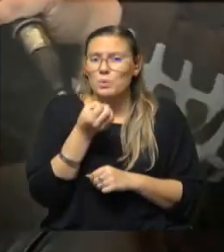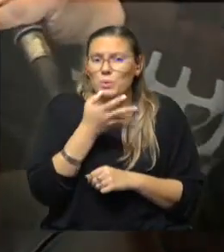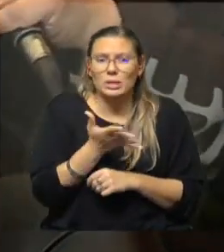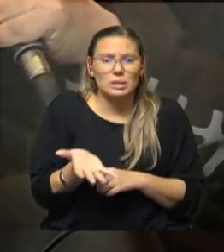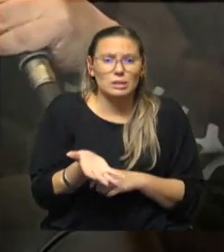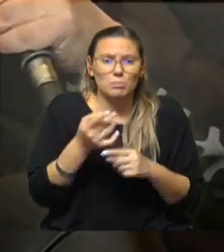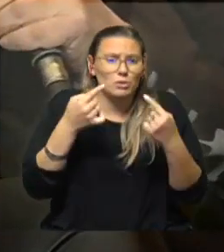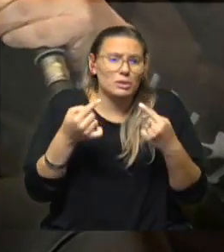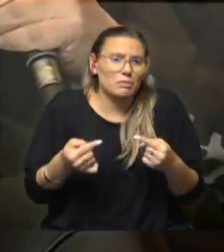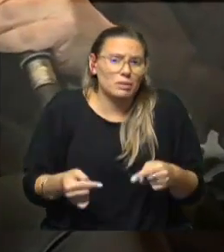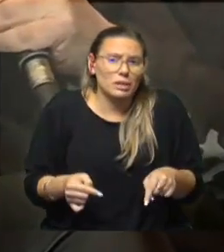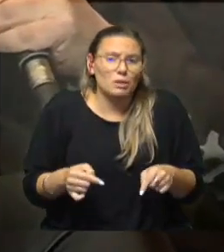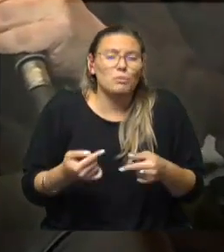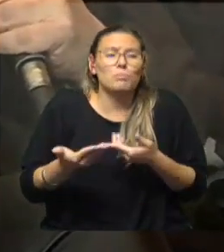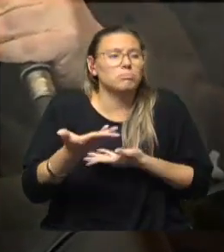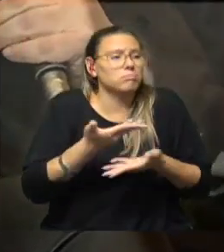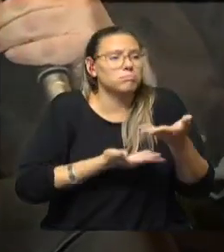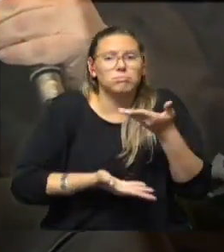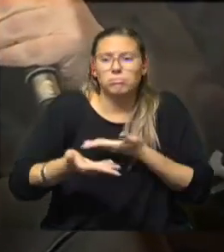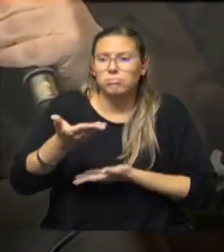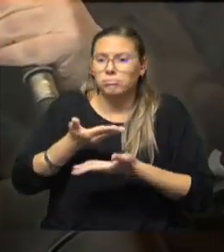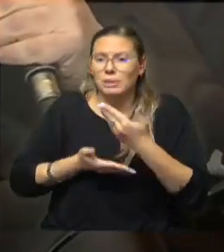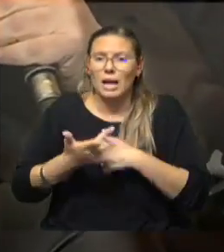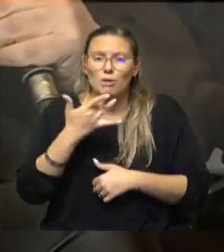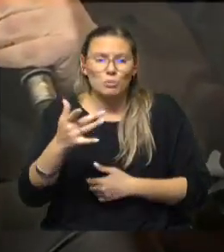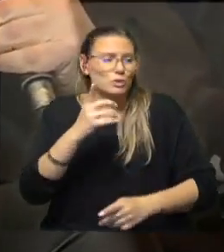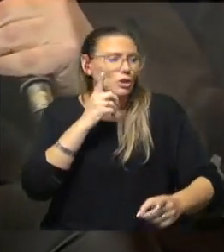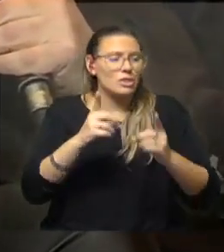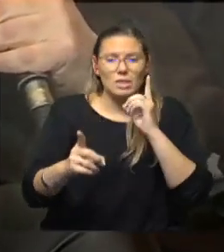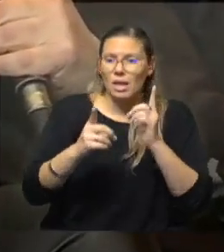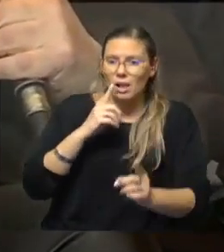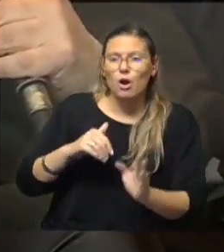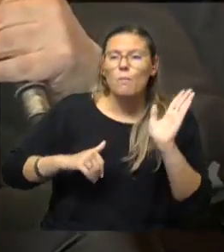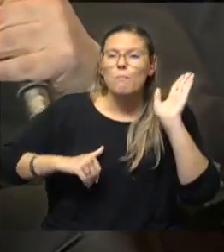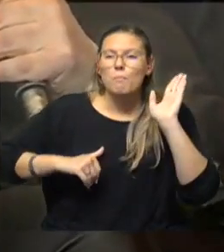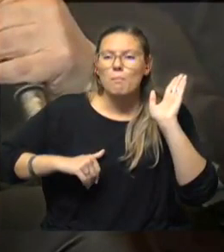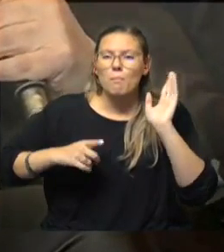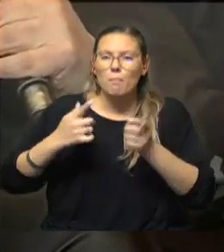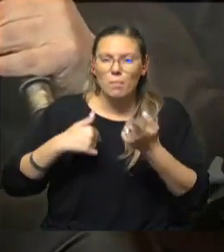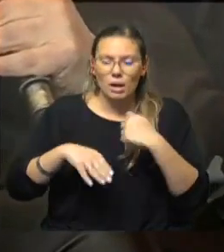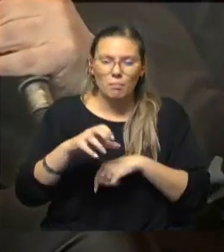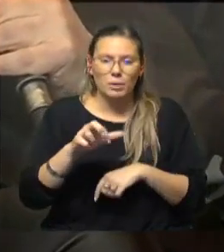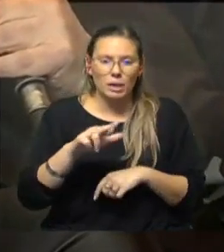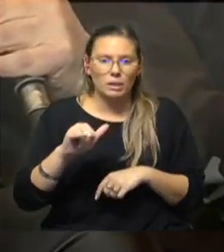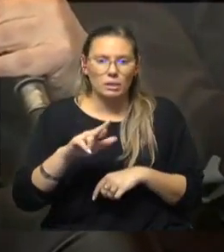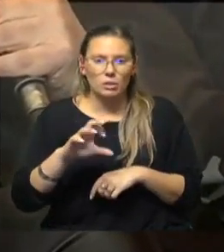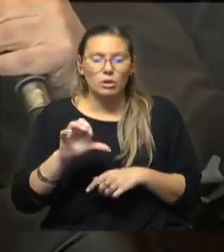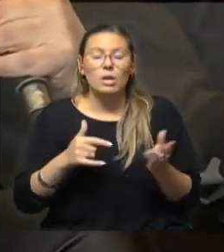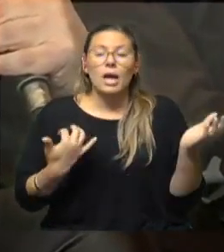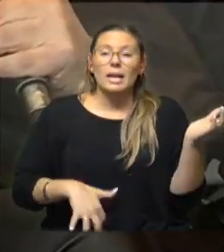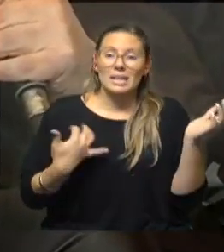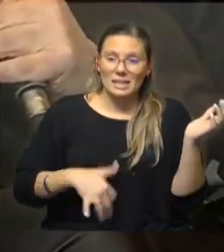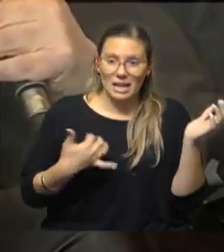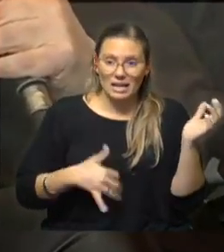Extraordinario porque se dio un diálogo maravilloso entre las tres, más Pedro Rossi, que es el guitarrista